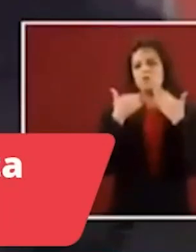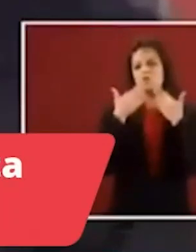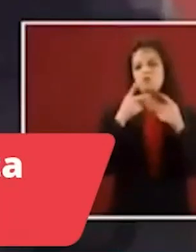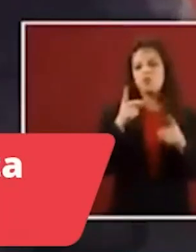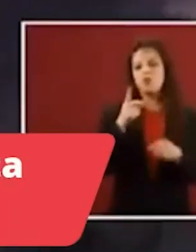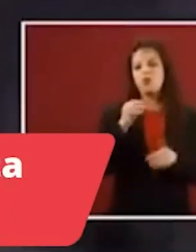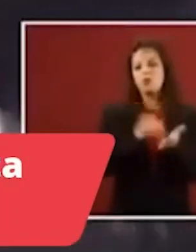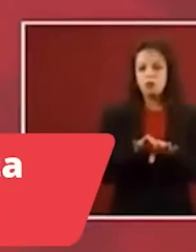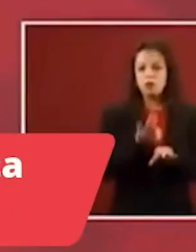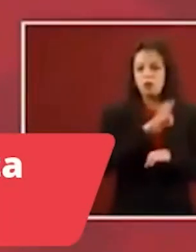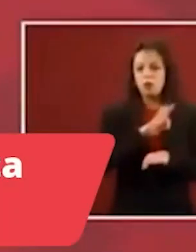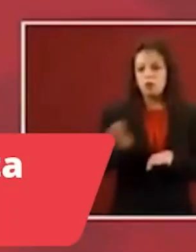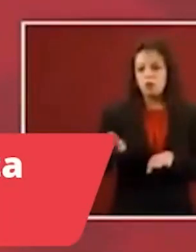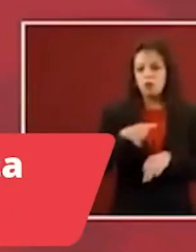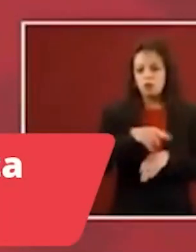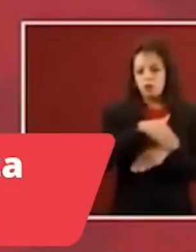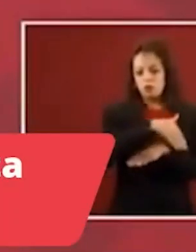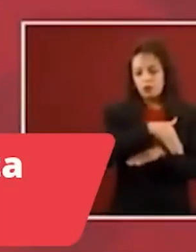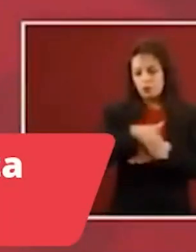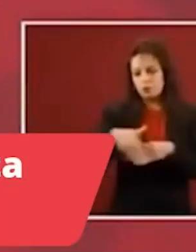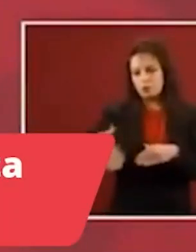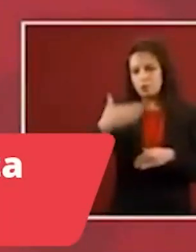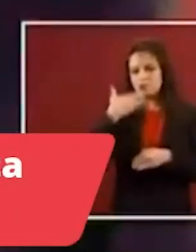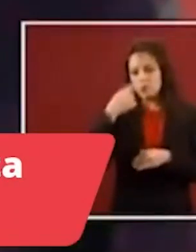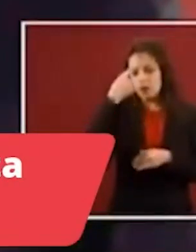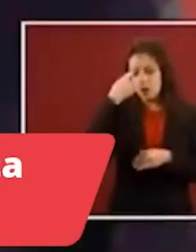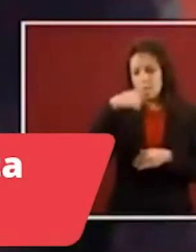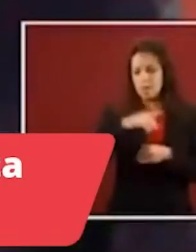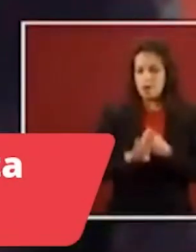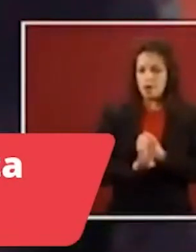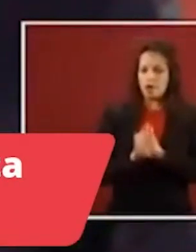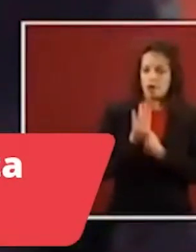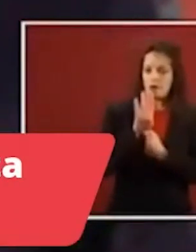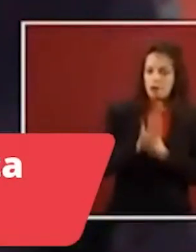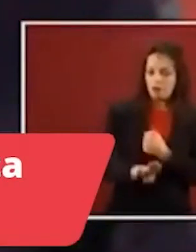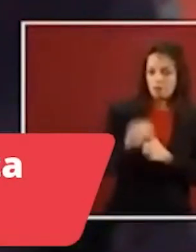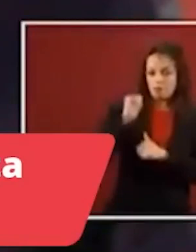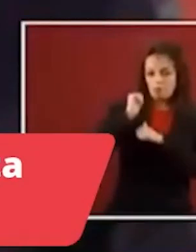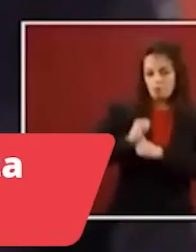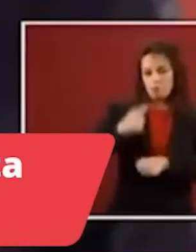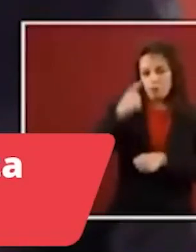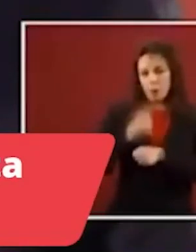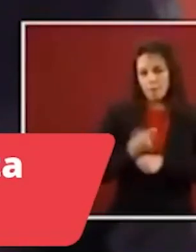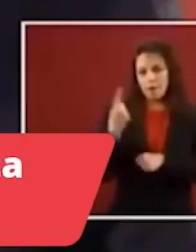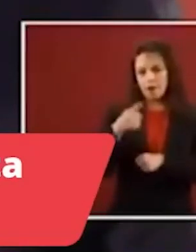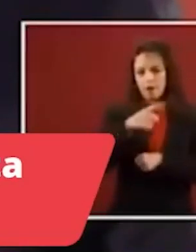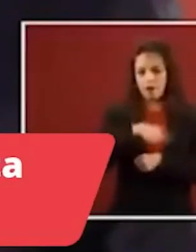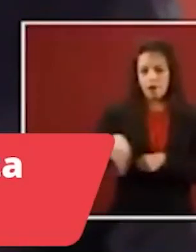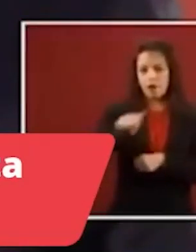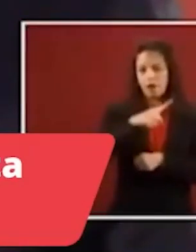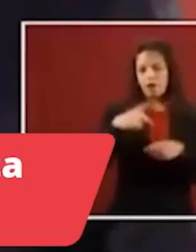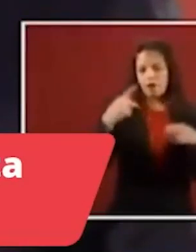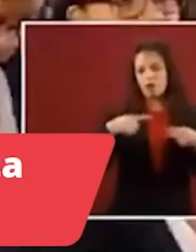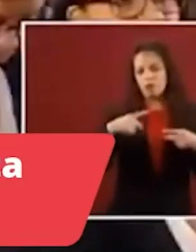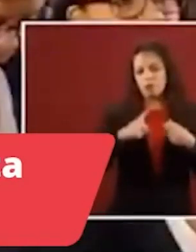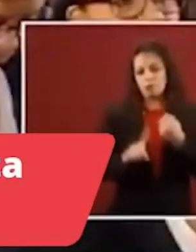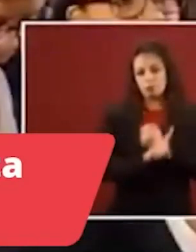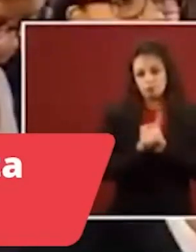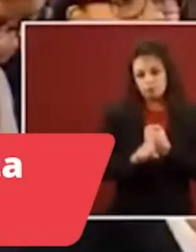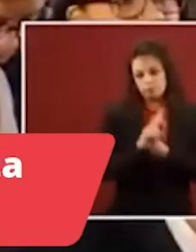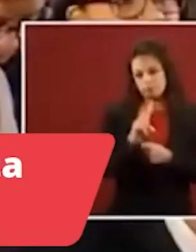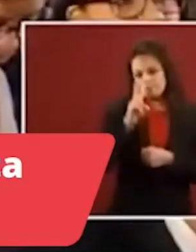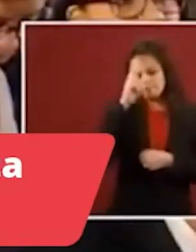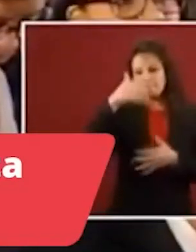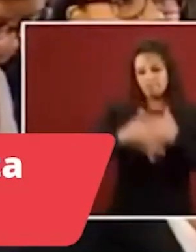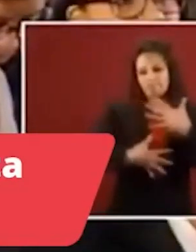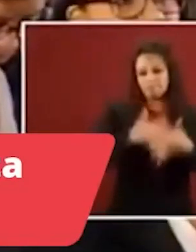esperando una nueva historia. Escribes también tú, como el pueblo mexicano, la nueva historia del pueblo mexicano y de los